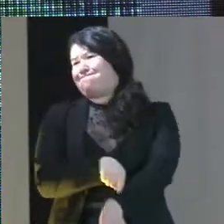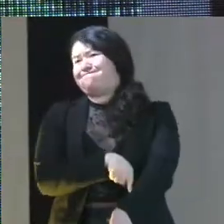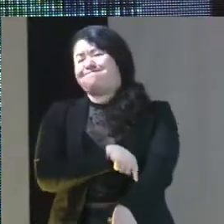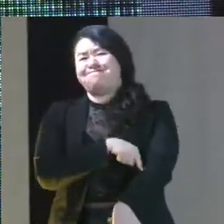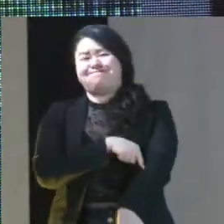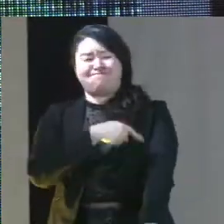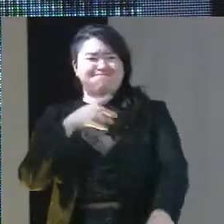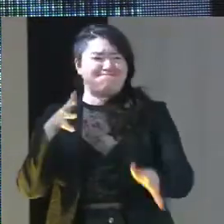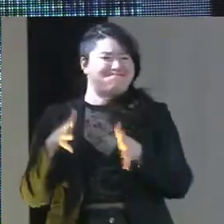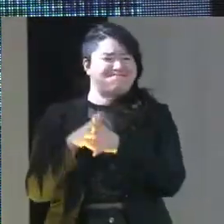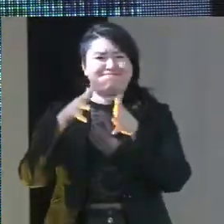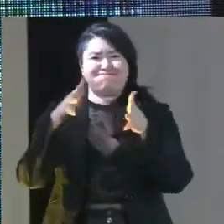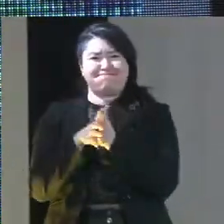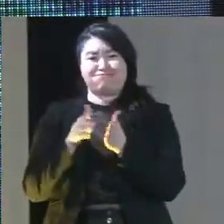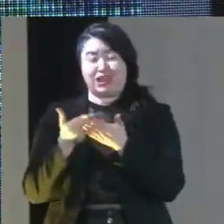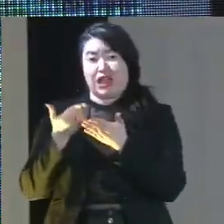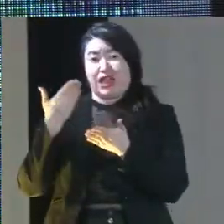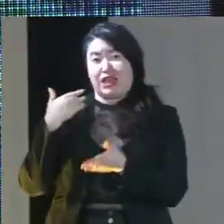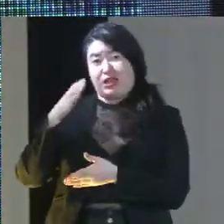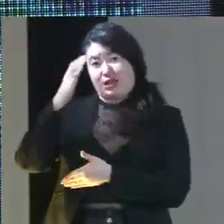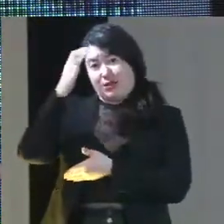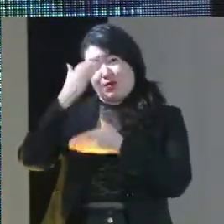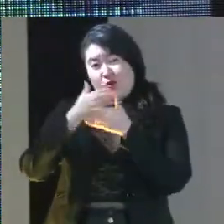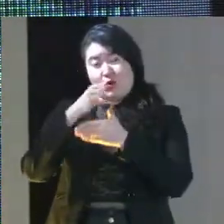de Cortés de 1520 a